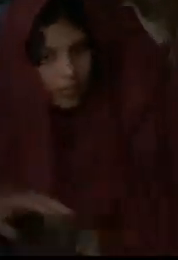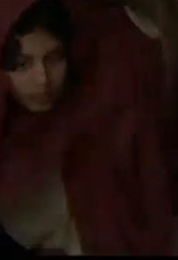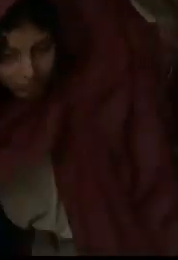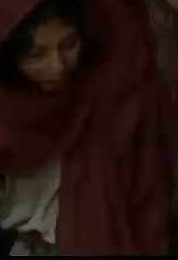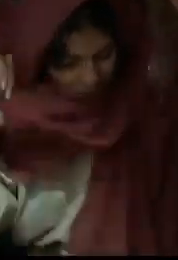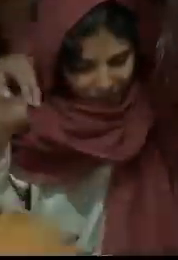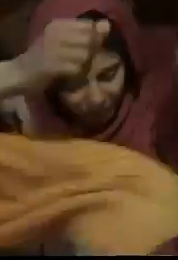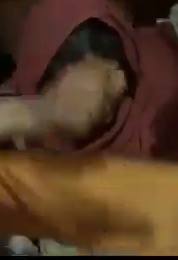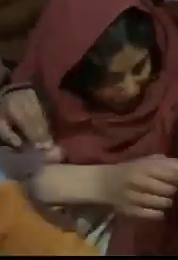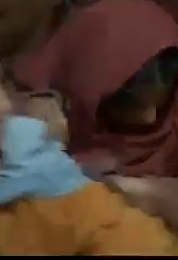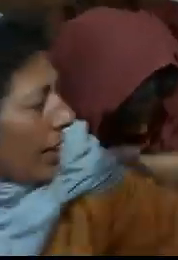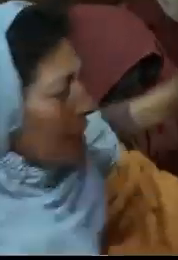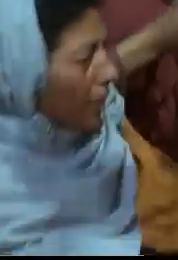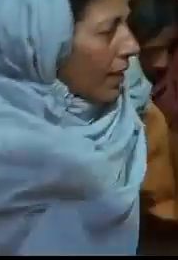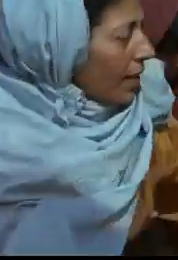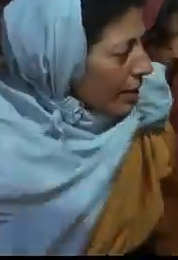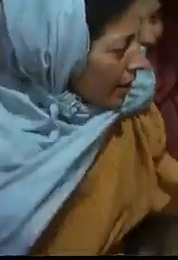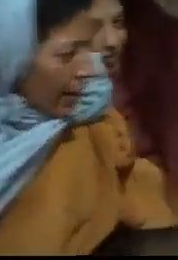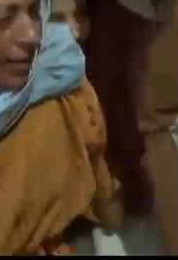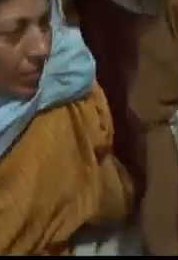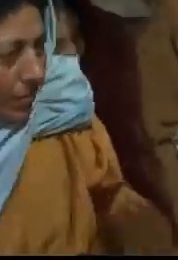¡Muévanse!